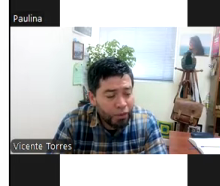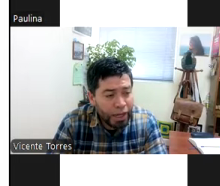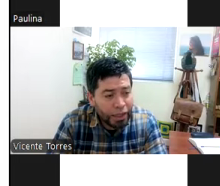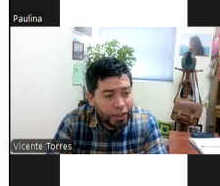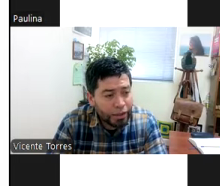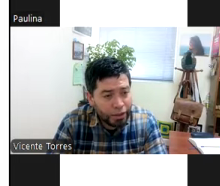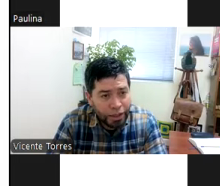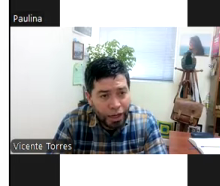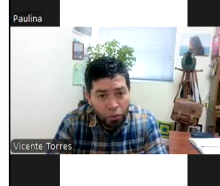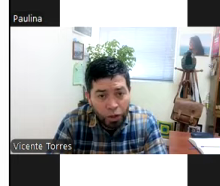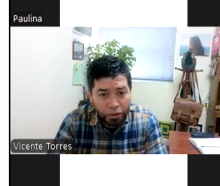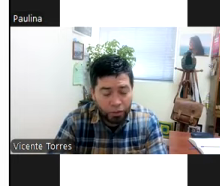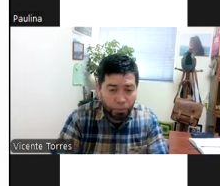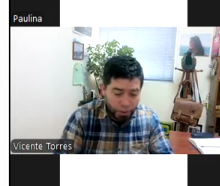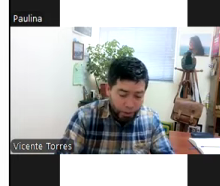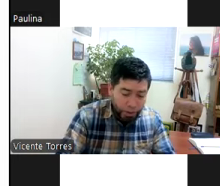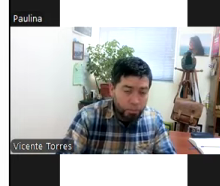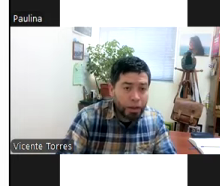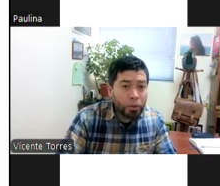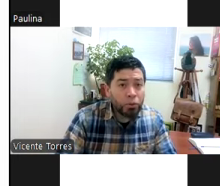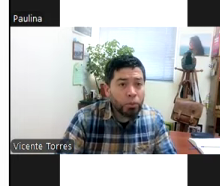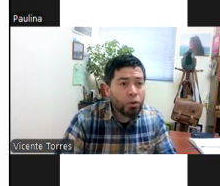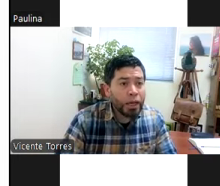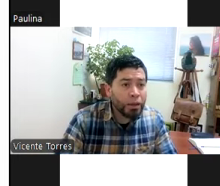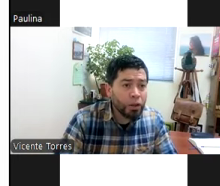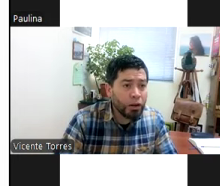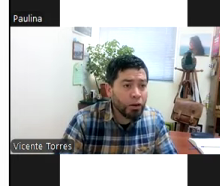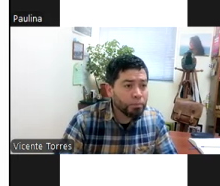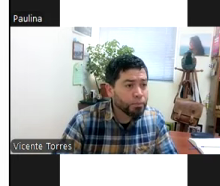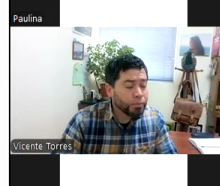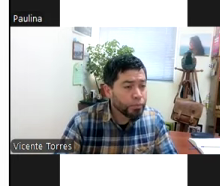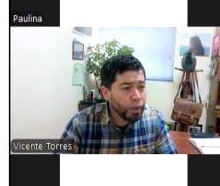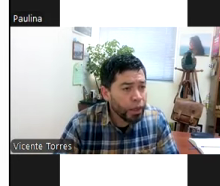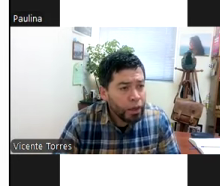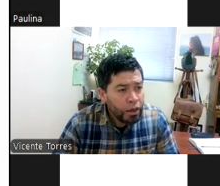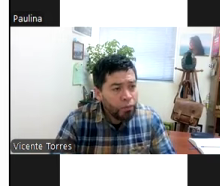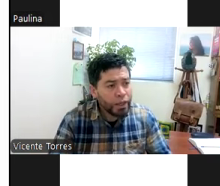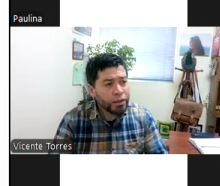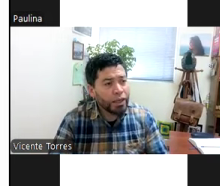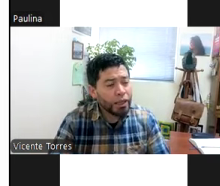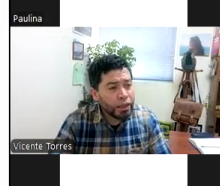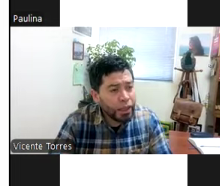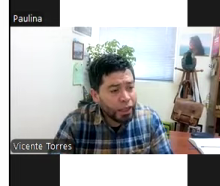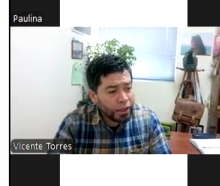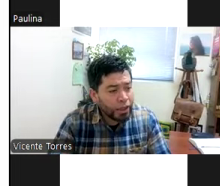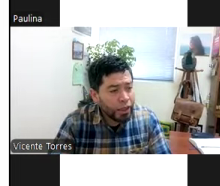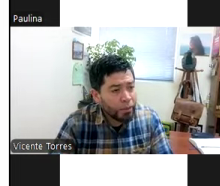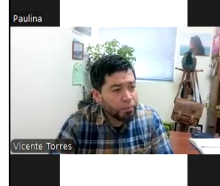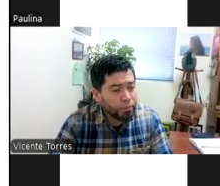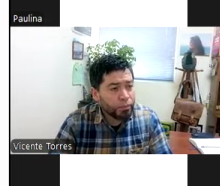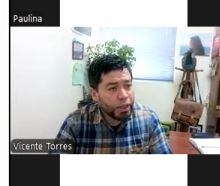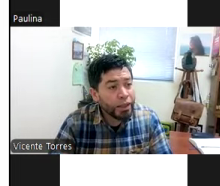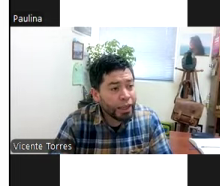qué beta-catenina se está acumulando. Para apoyar un poco más este modelo, fíjense en